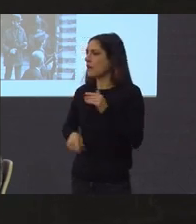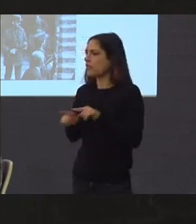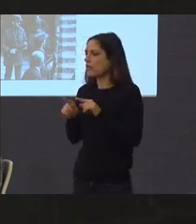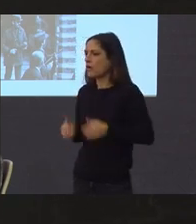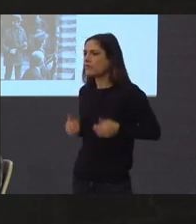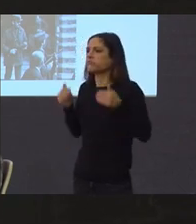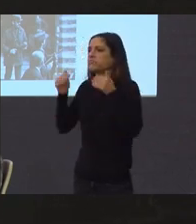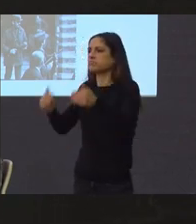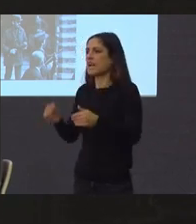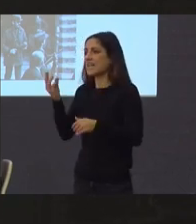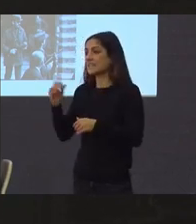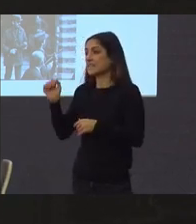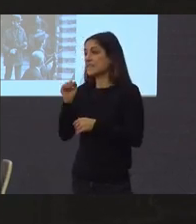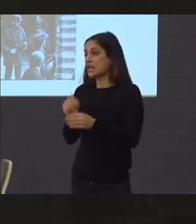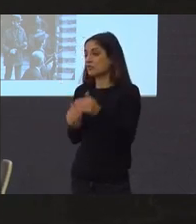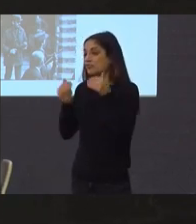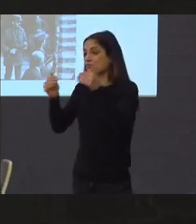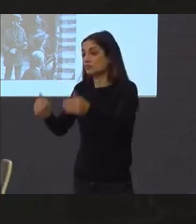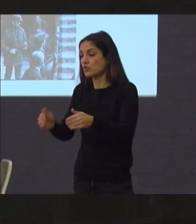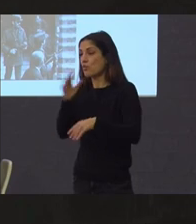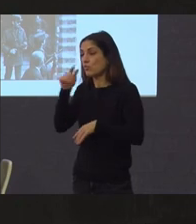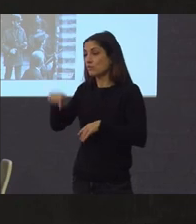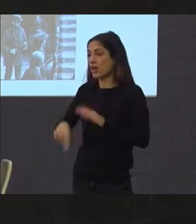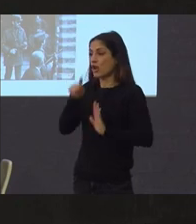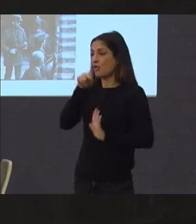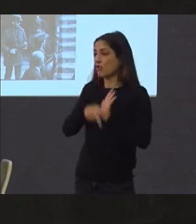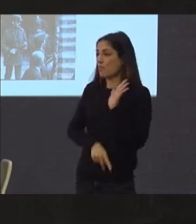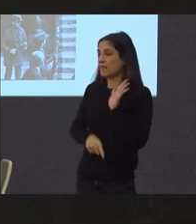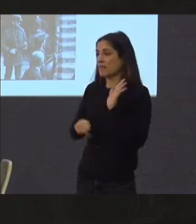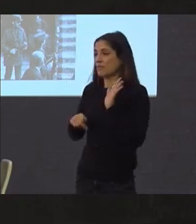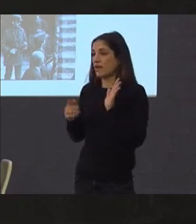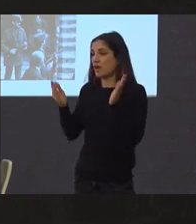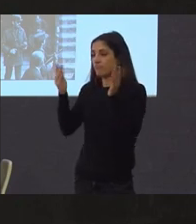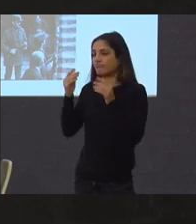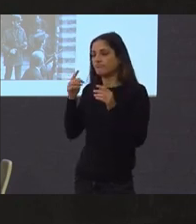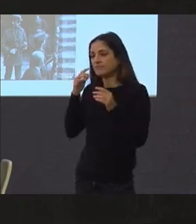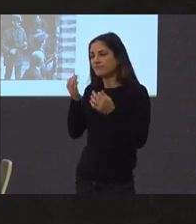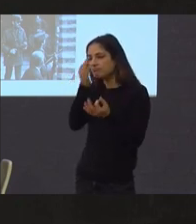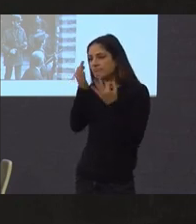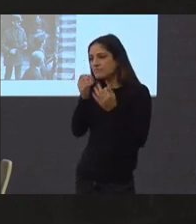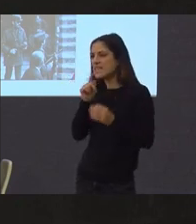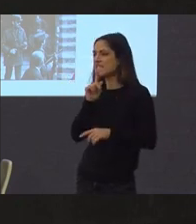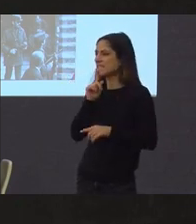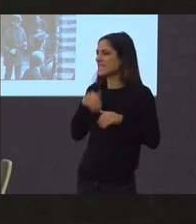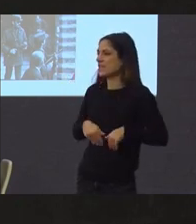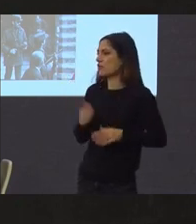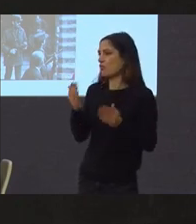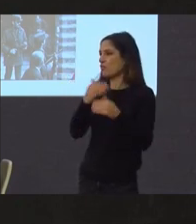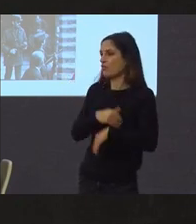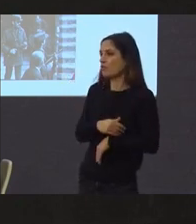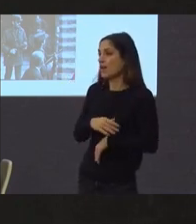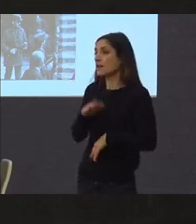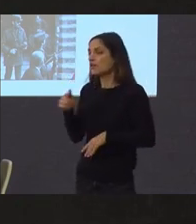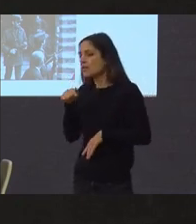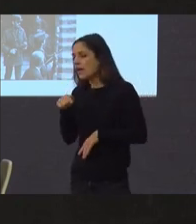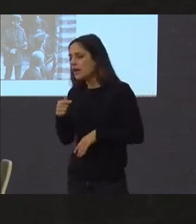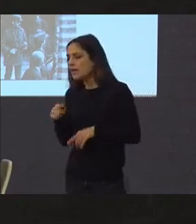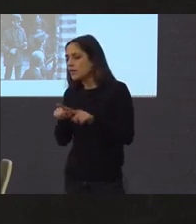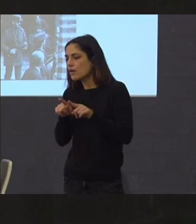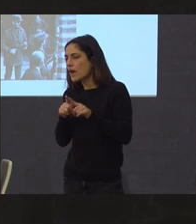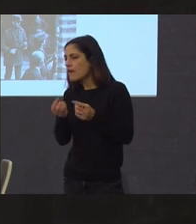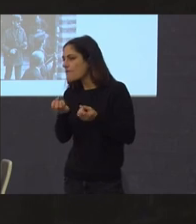hai ninguna normativa especial sobre secretos oficiais, non? E aí nos están furtando moita información